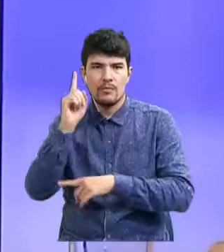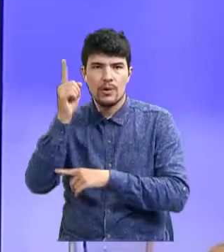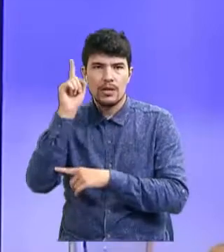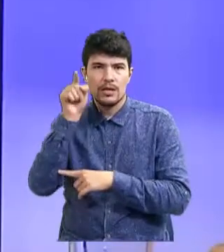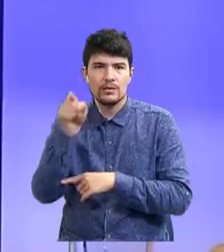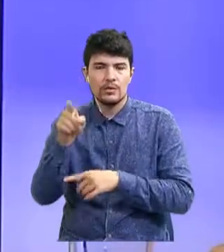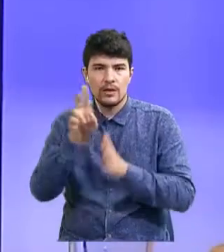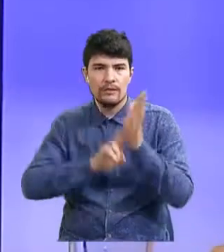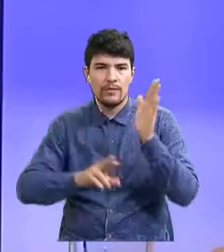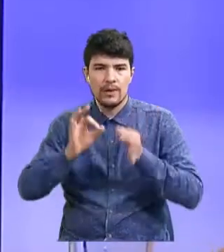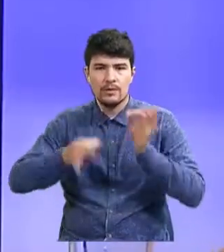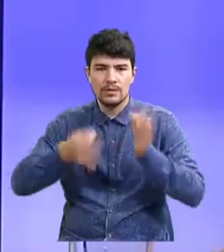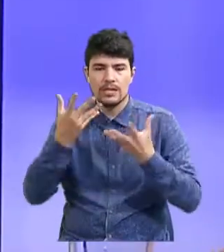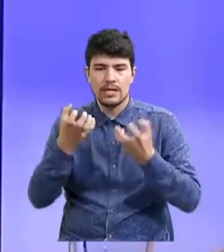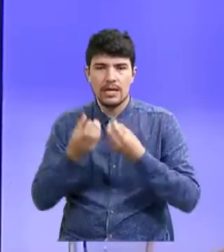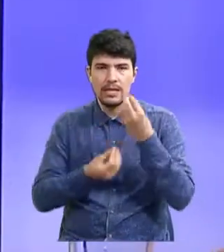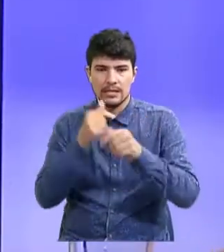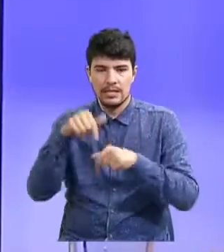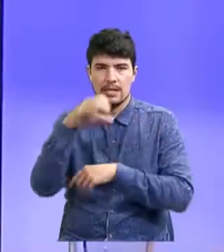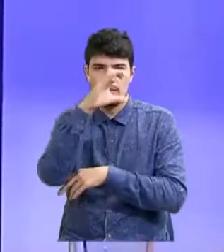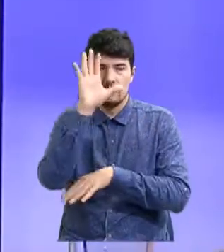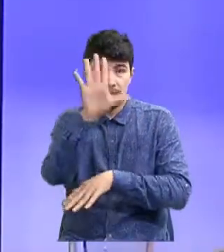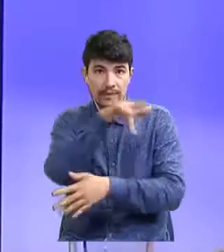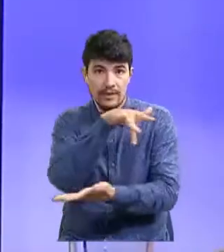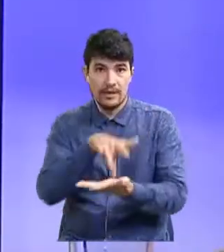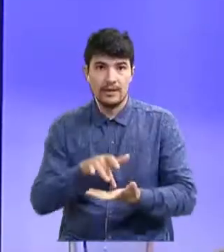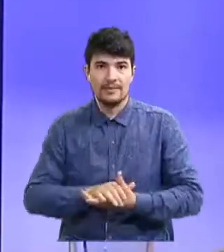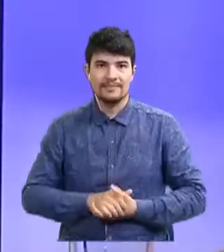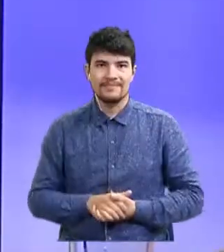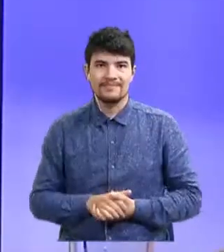esa reforma a la justicia que se quiere hacer en Colombia. Ya regresamos.